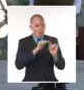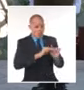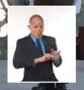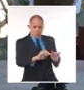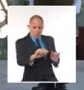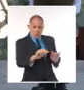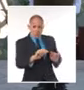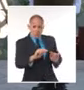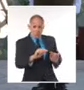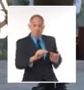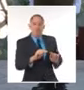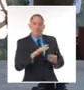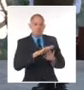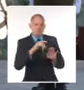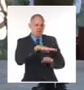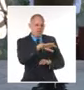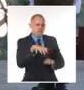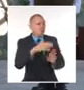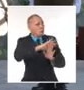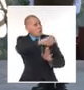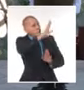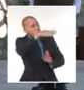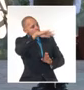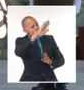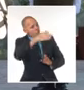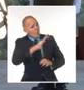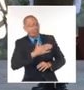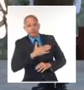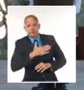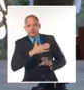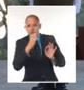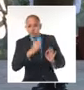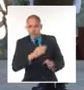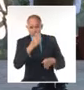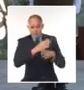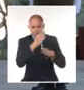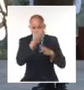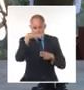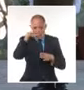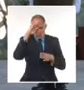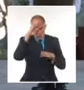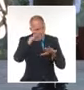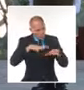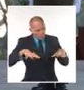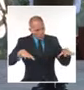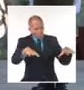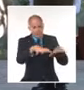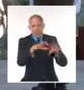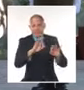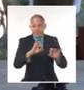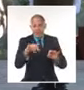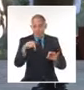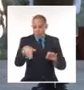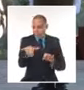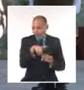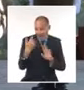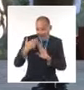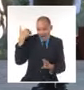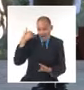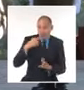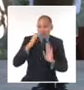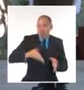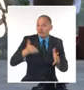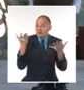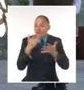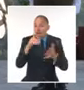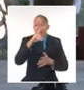mausoleo, ubicado en la indómita serranía de la que forma parte el sagrado sitio de San Lorenzo, donde cayó en combate el padre